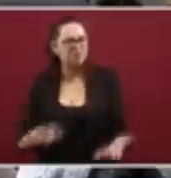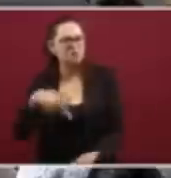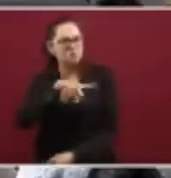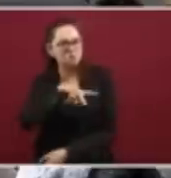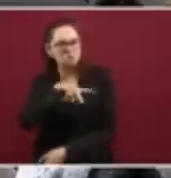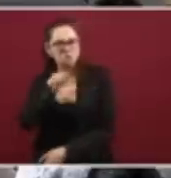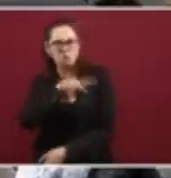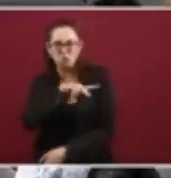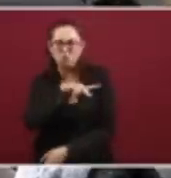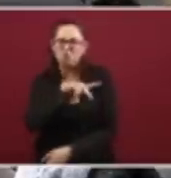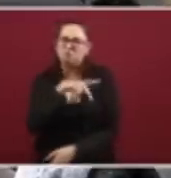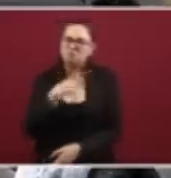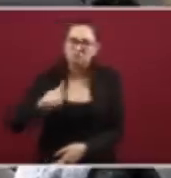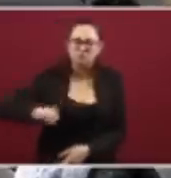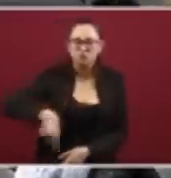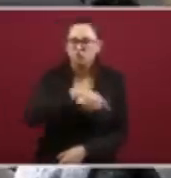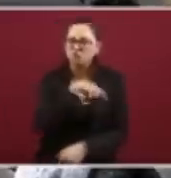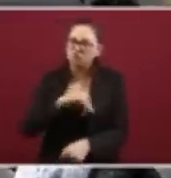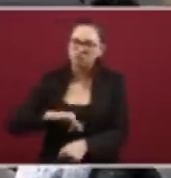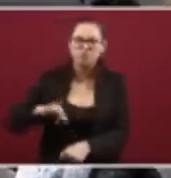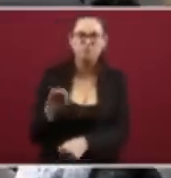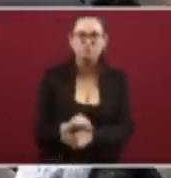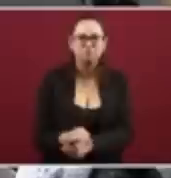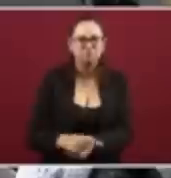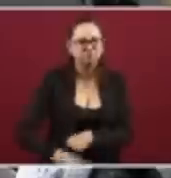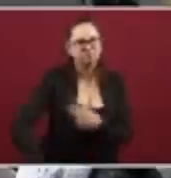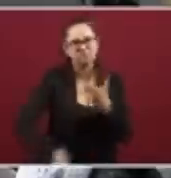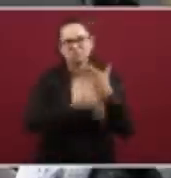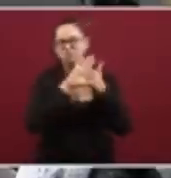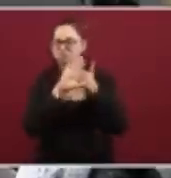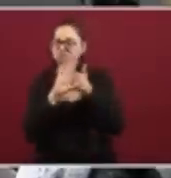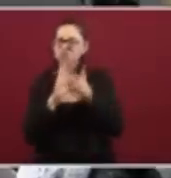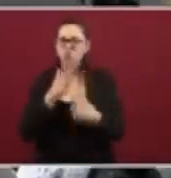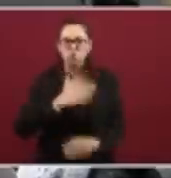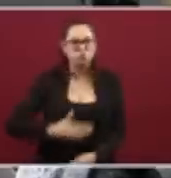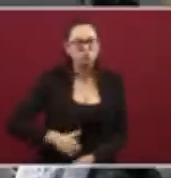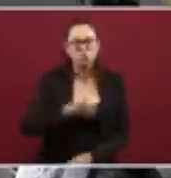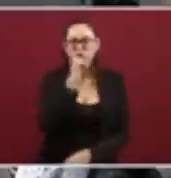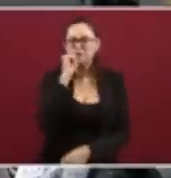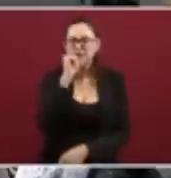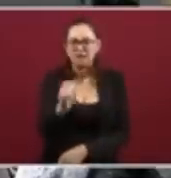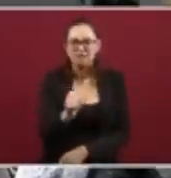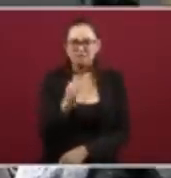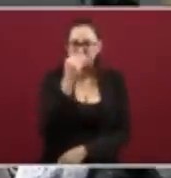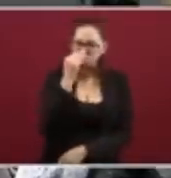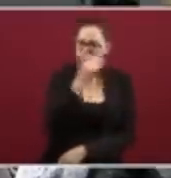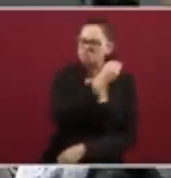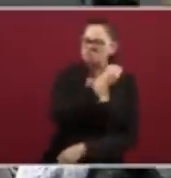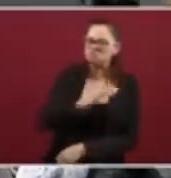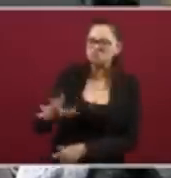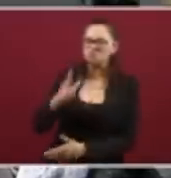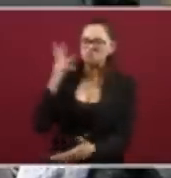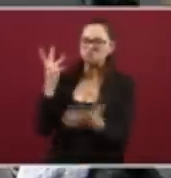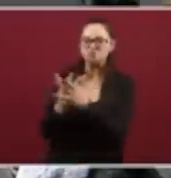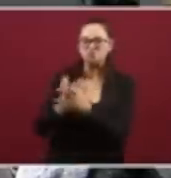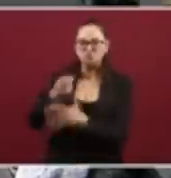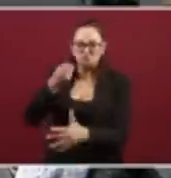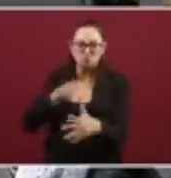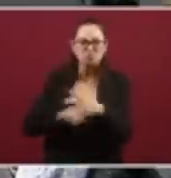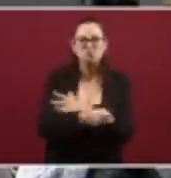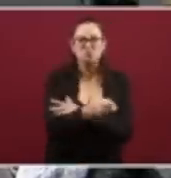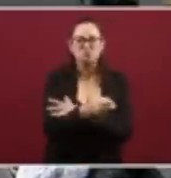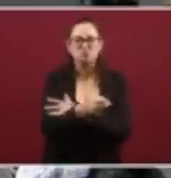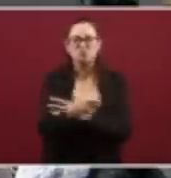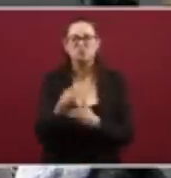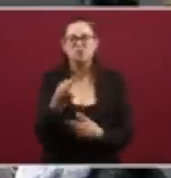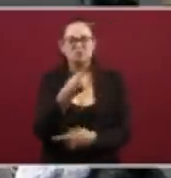como defensores de nuestro territorio ya que vivimos criminalizados bajo la complicidad de altos